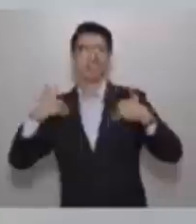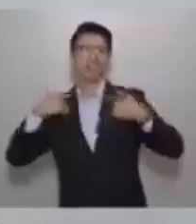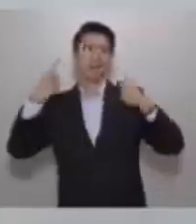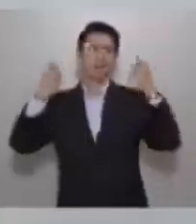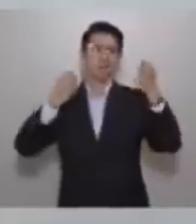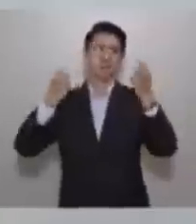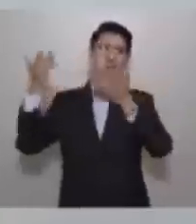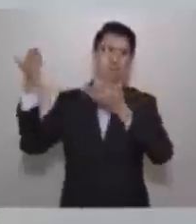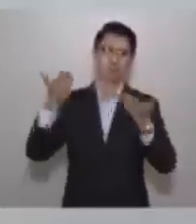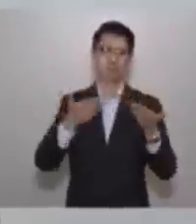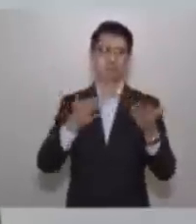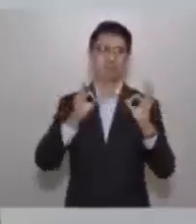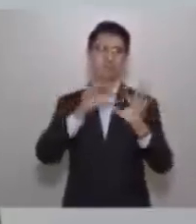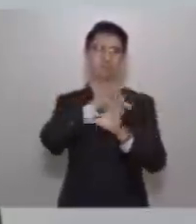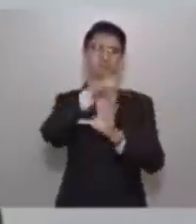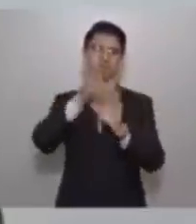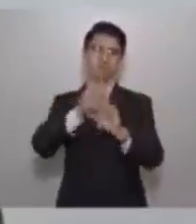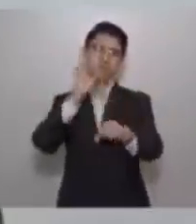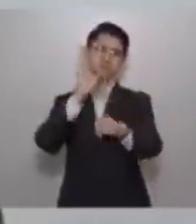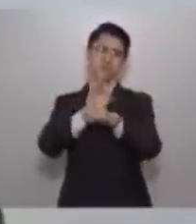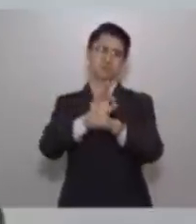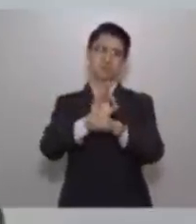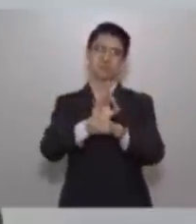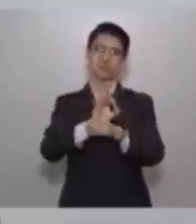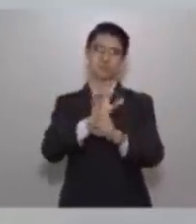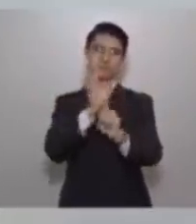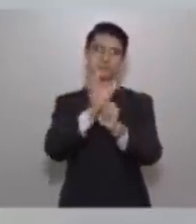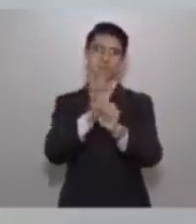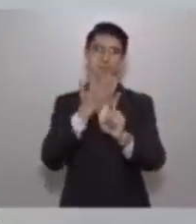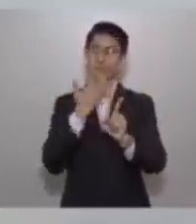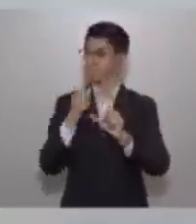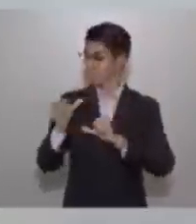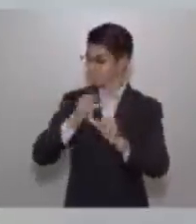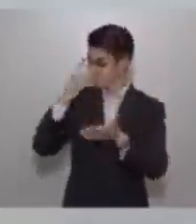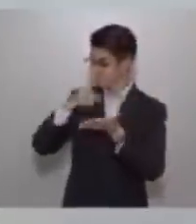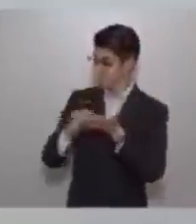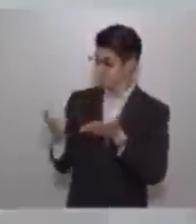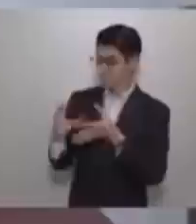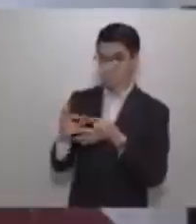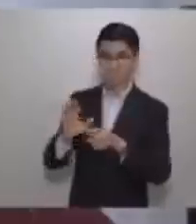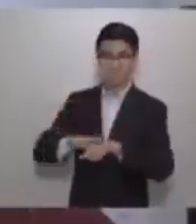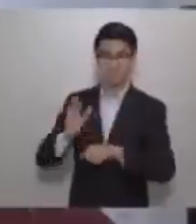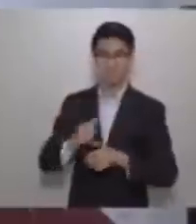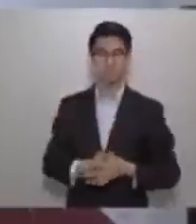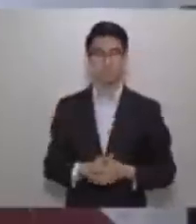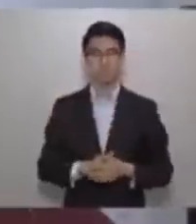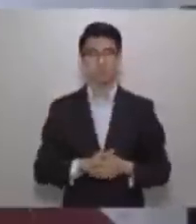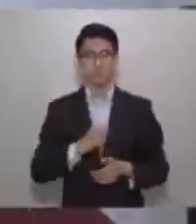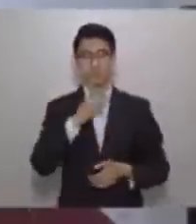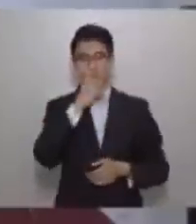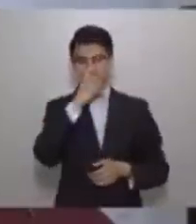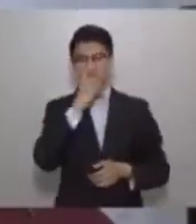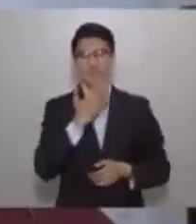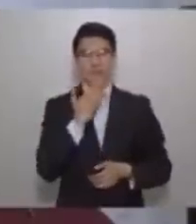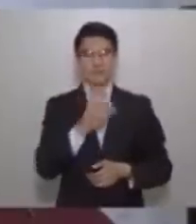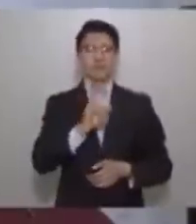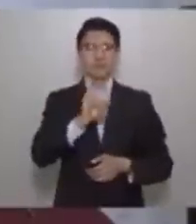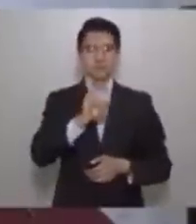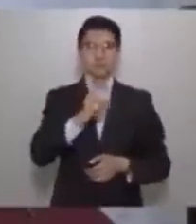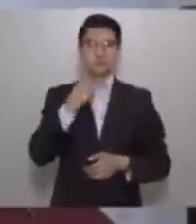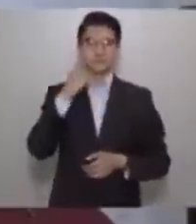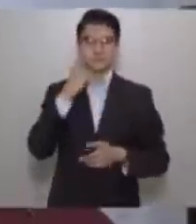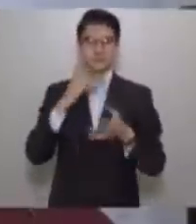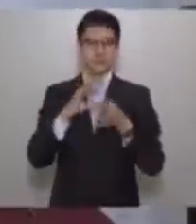a las investigaciones, aquí el fiscal cosas más dará cuenta sobre el particular. Bien, con respecto de que si esta institución